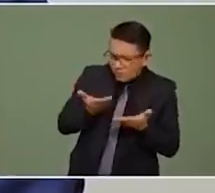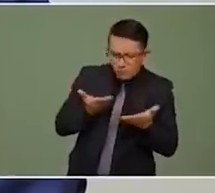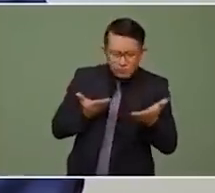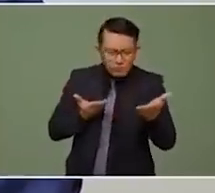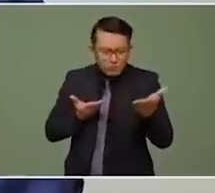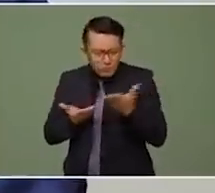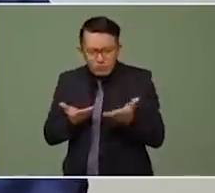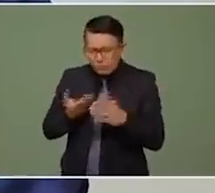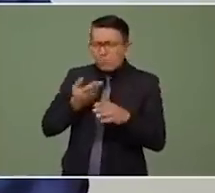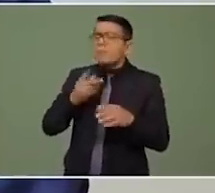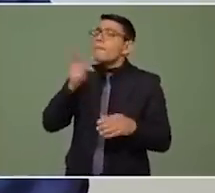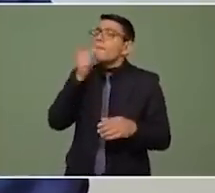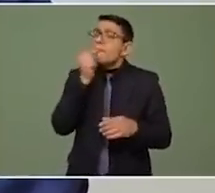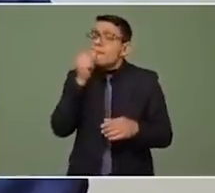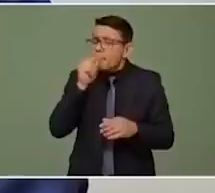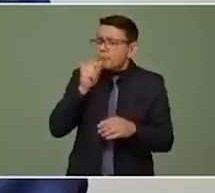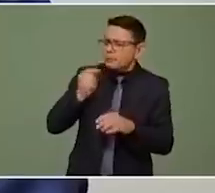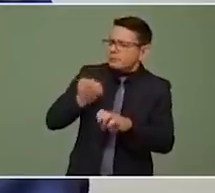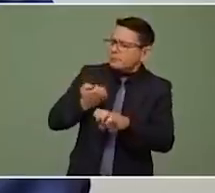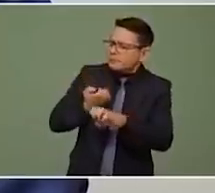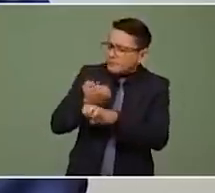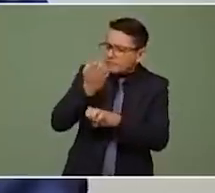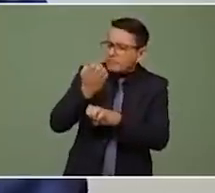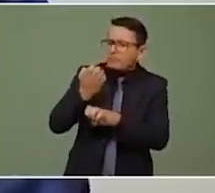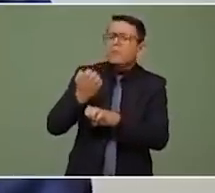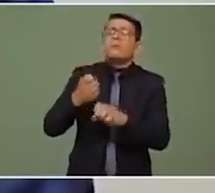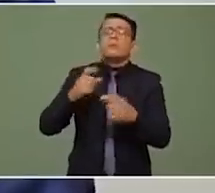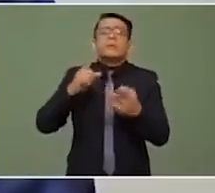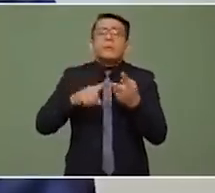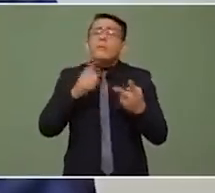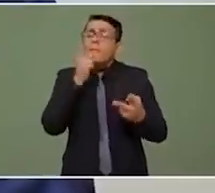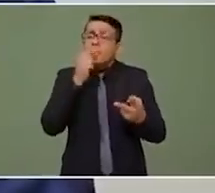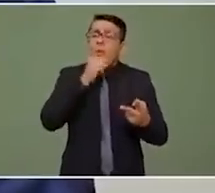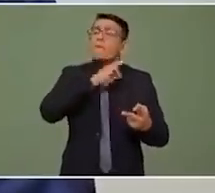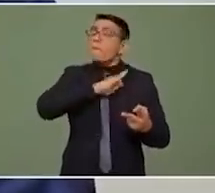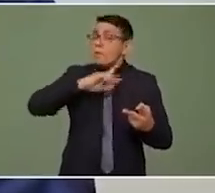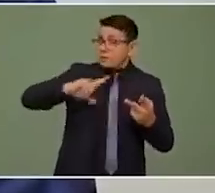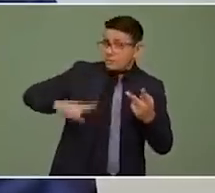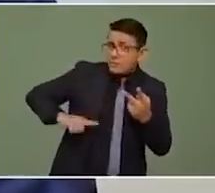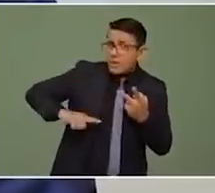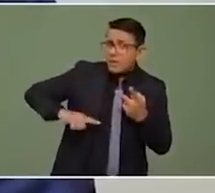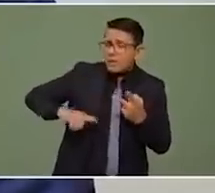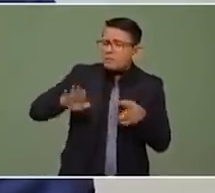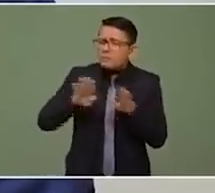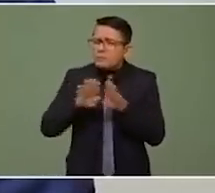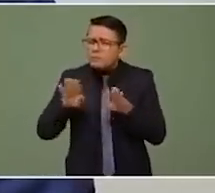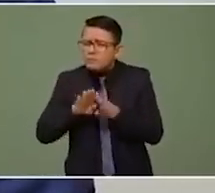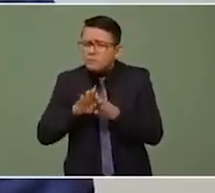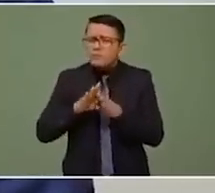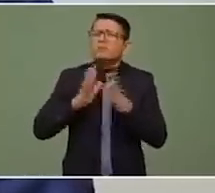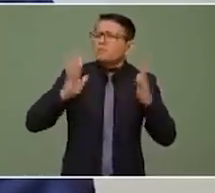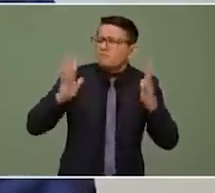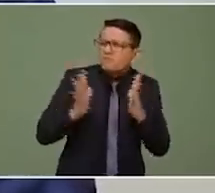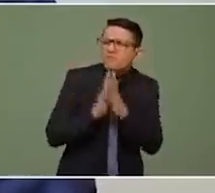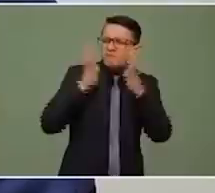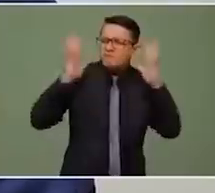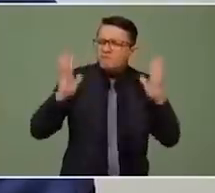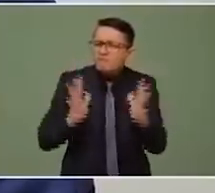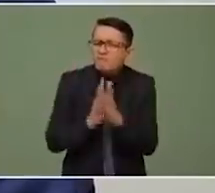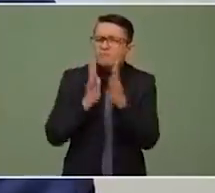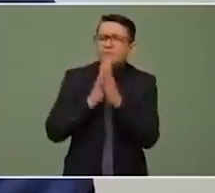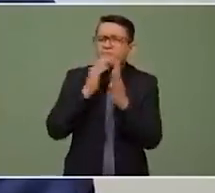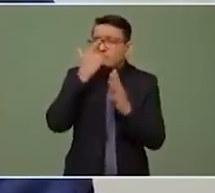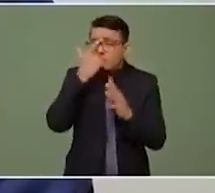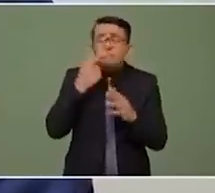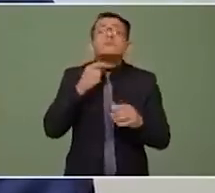estatal con las policías municipales desde luego con la participación de la